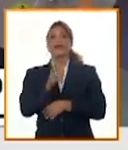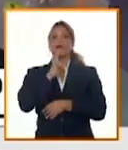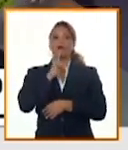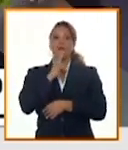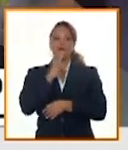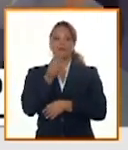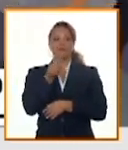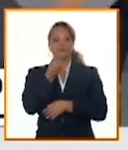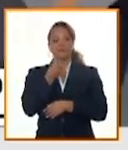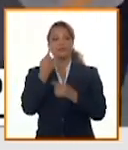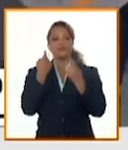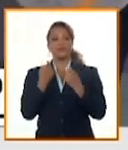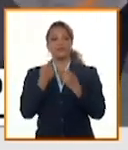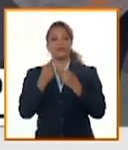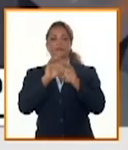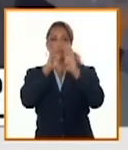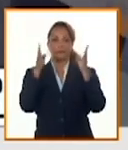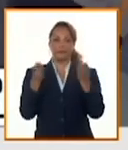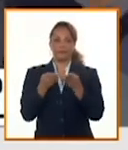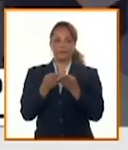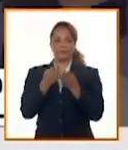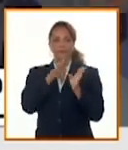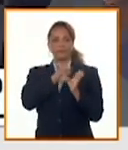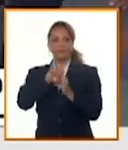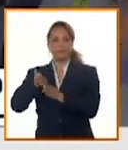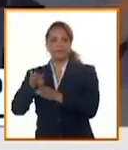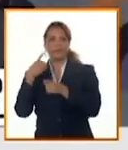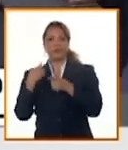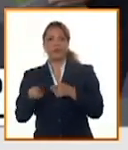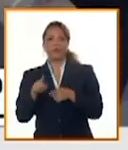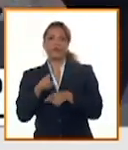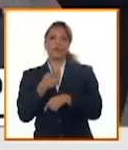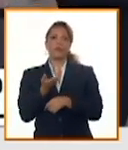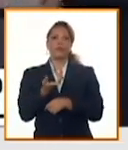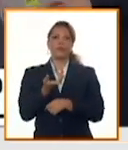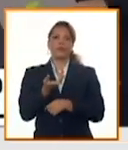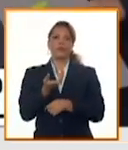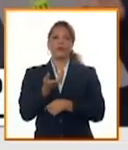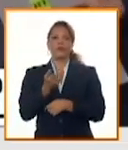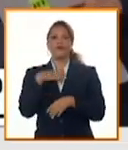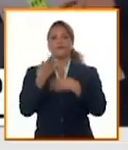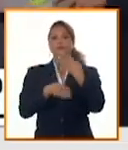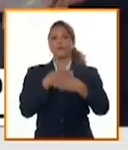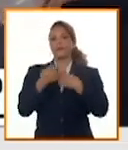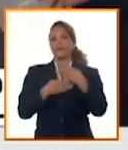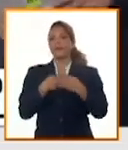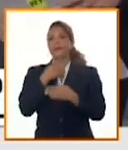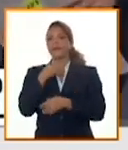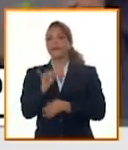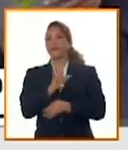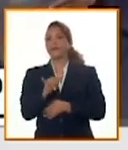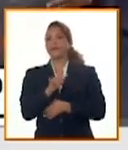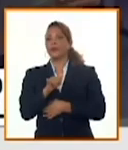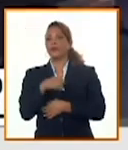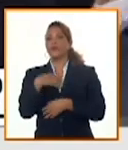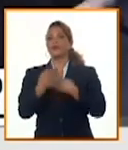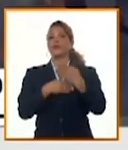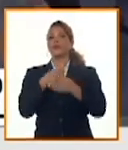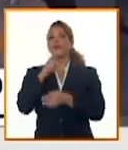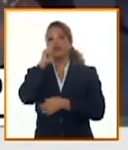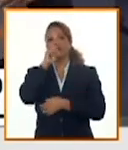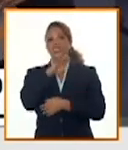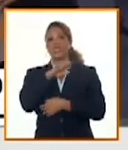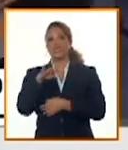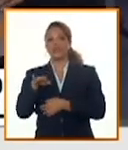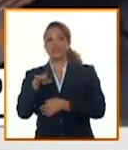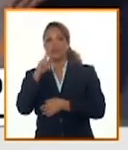es necesaria para el mundo entero y si vemos un poco las consecuencias que vendrá mucho más allá Tenemos a el fenómeno del niño que se